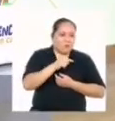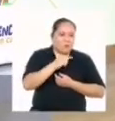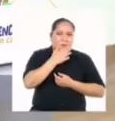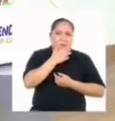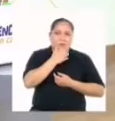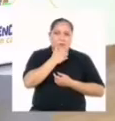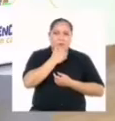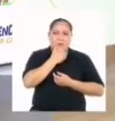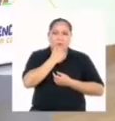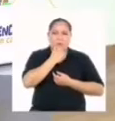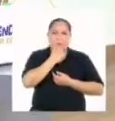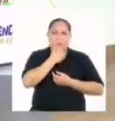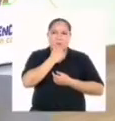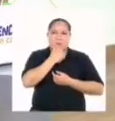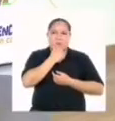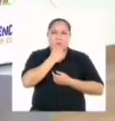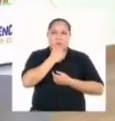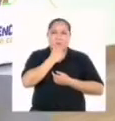es.